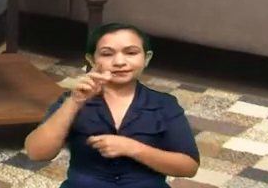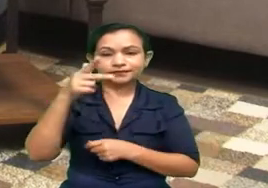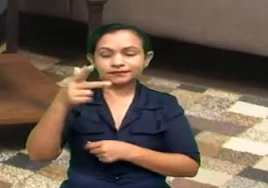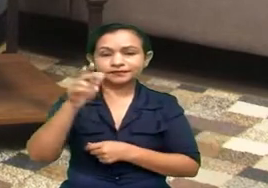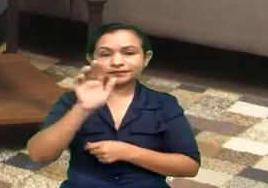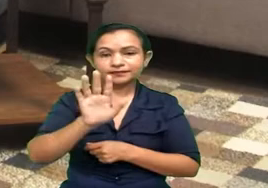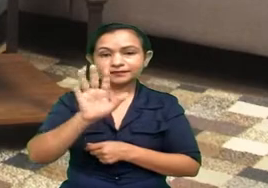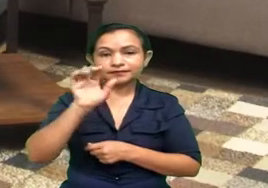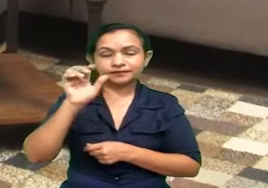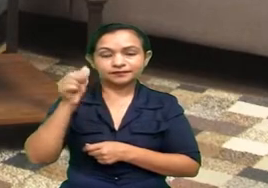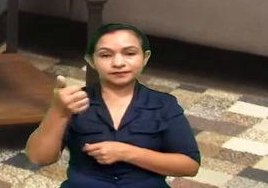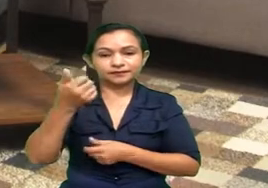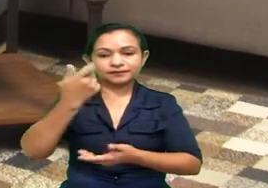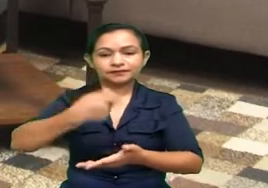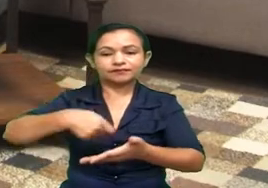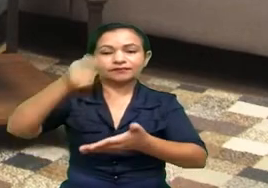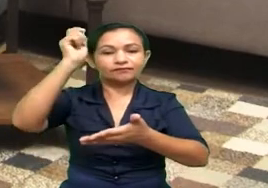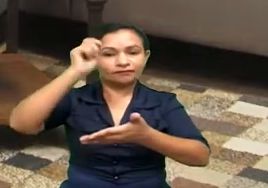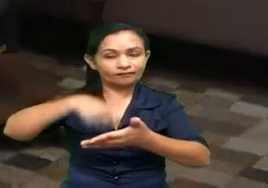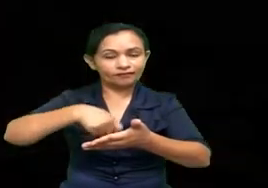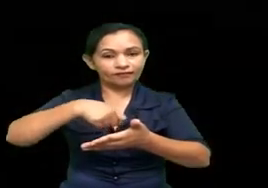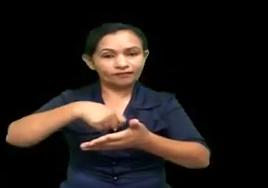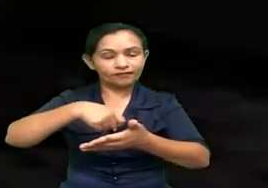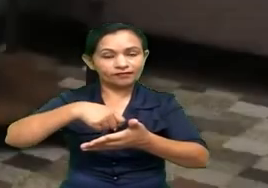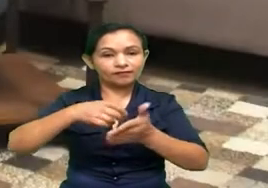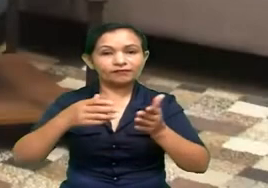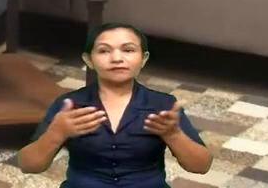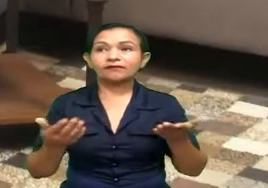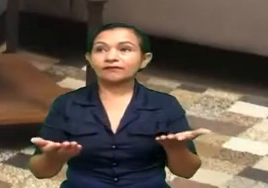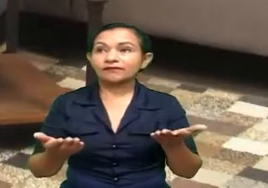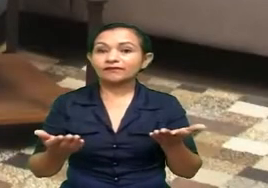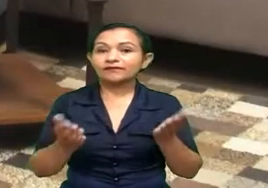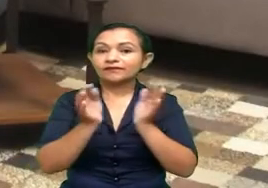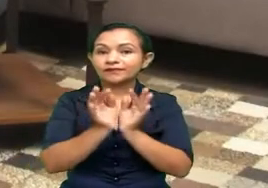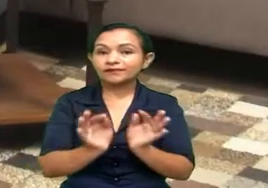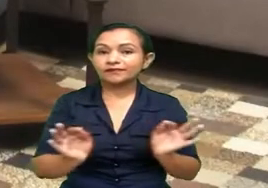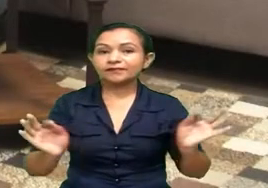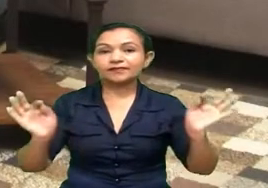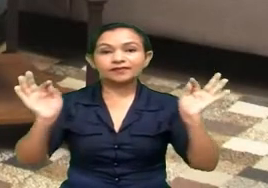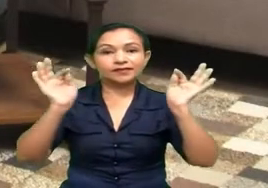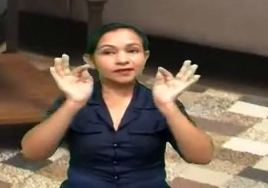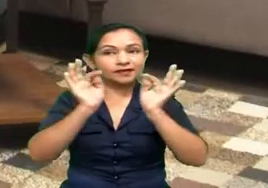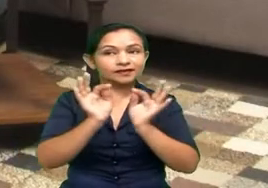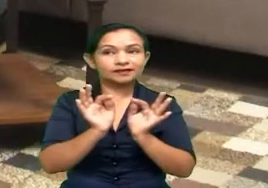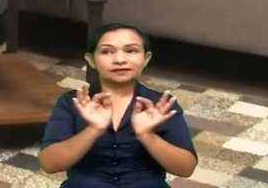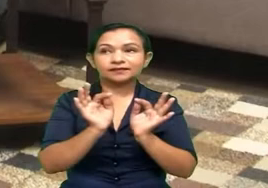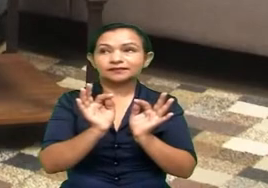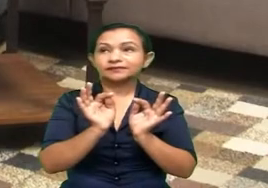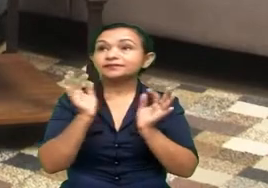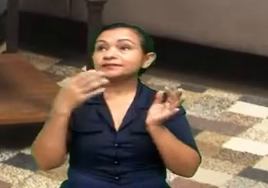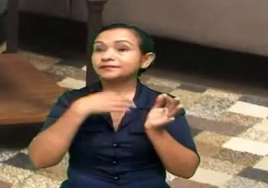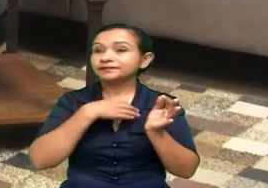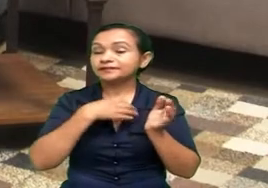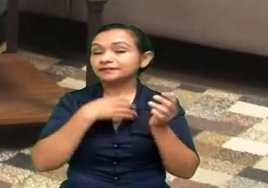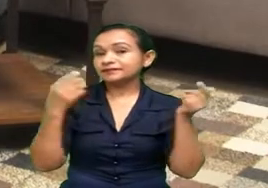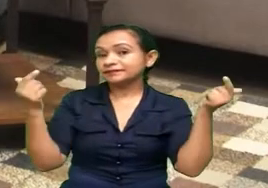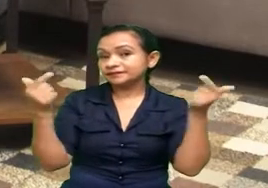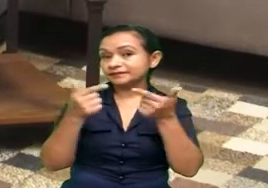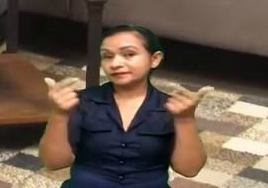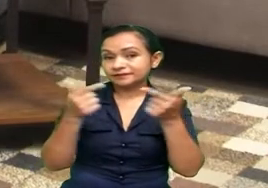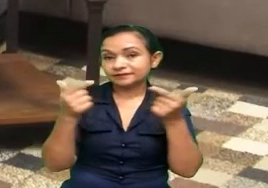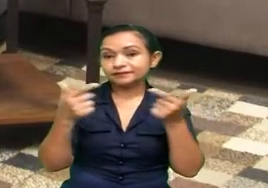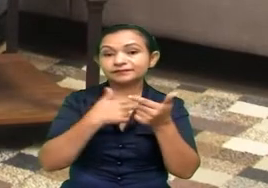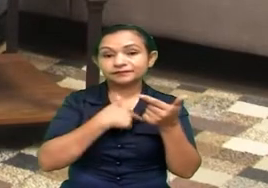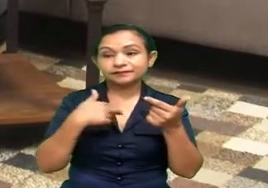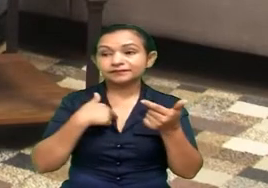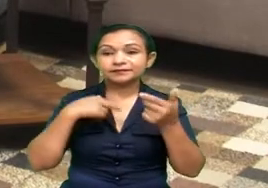septiembre de 1856 se firma algo vital para que la guerra civil que se